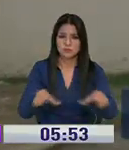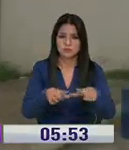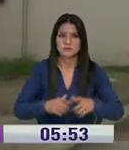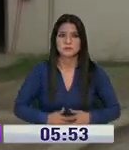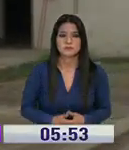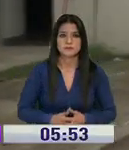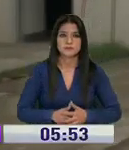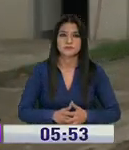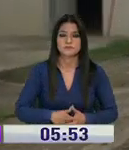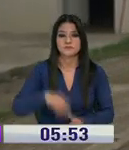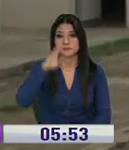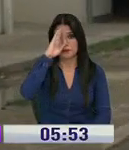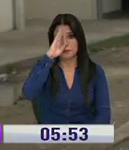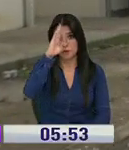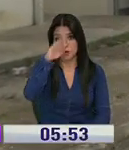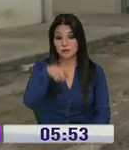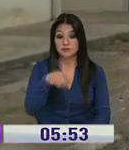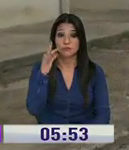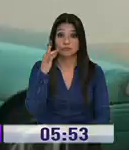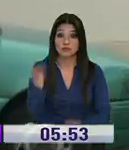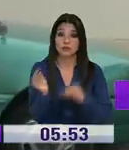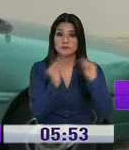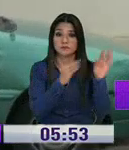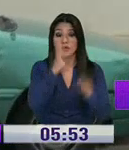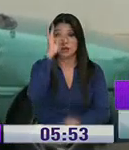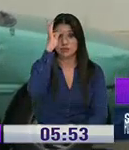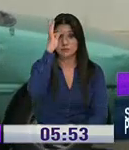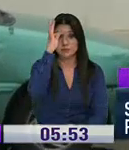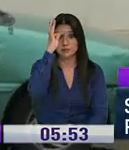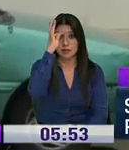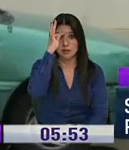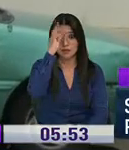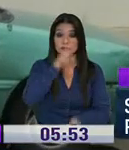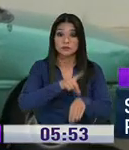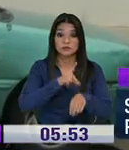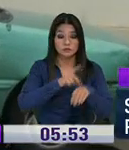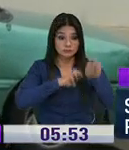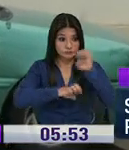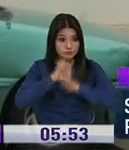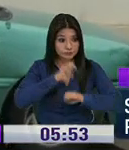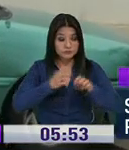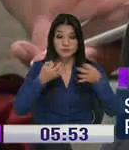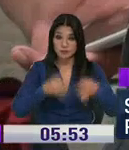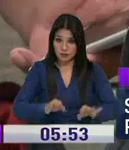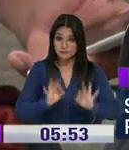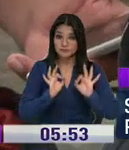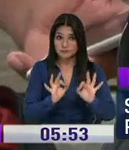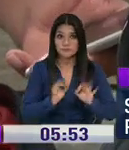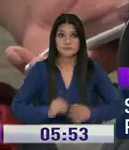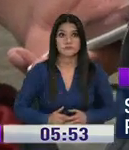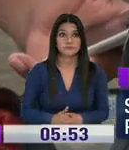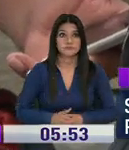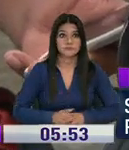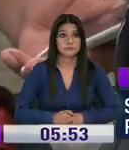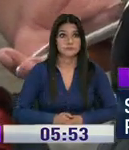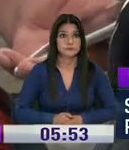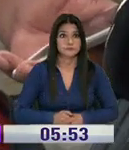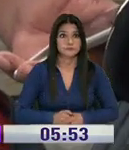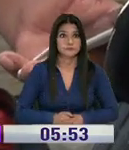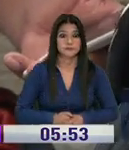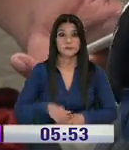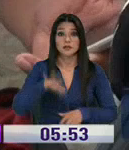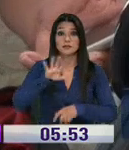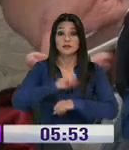Elementos policiales llevaron a la víctima hasta una casa de salud, donde los galenos pudieron estabilizarla. Yo no sabía nada, sino que era mañana porque me